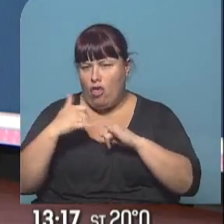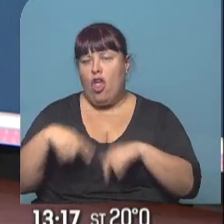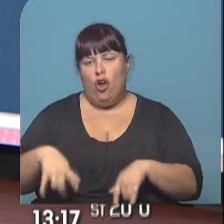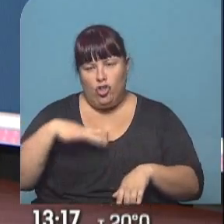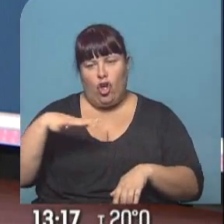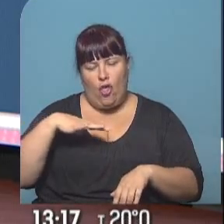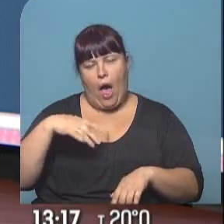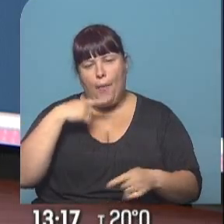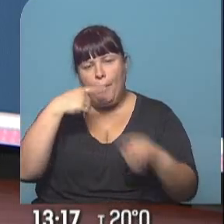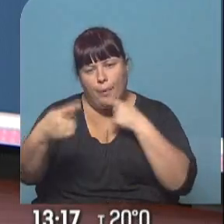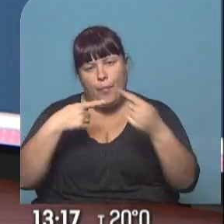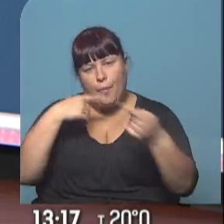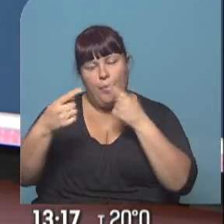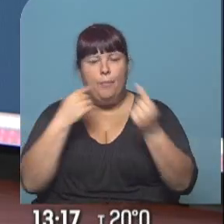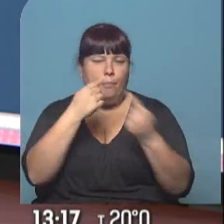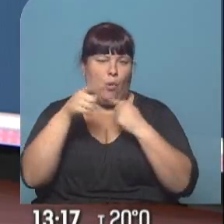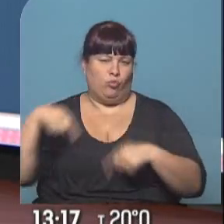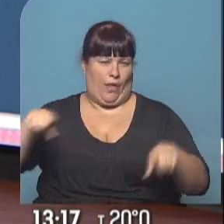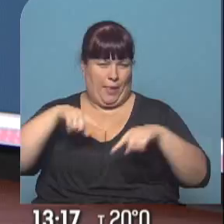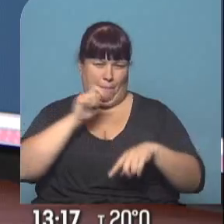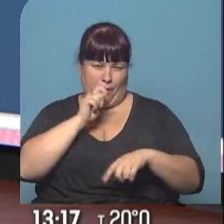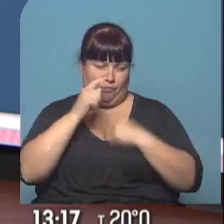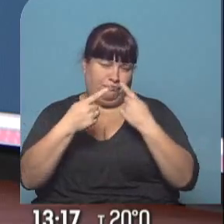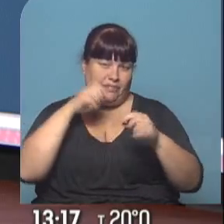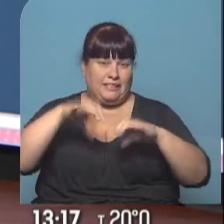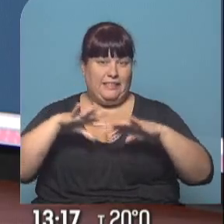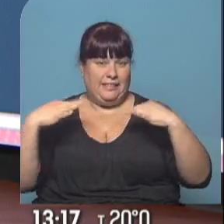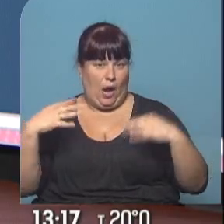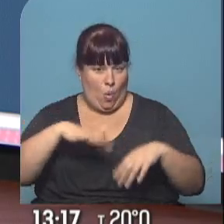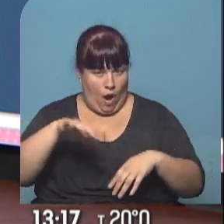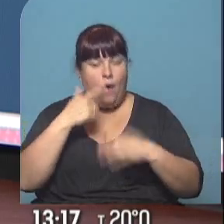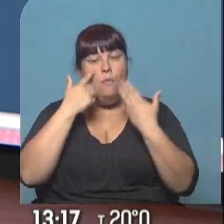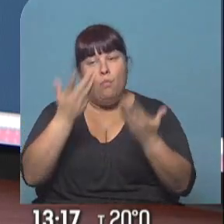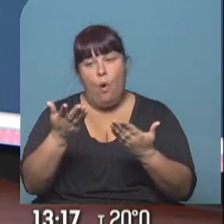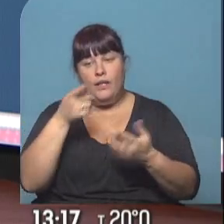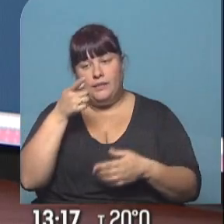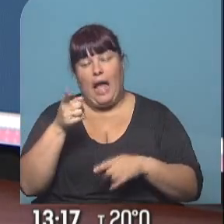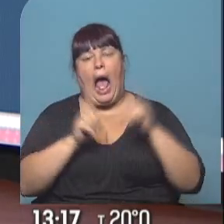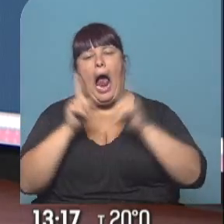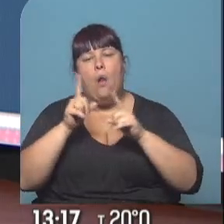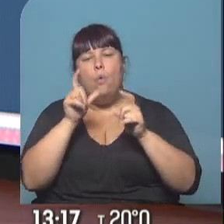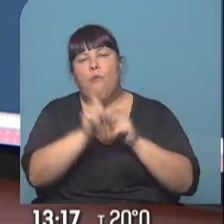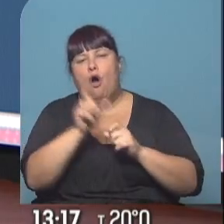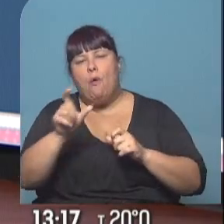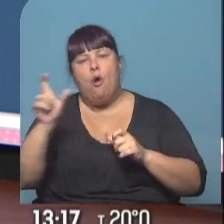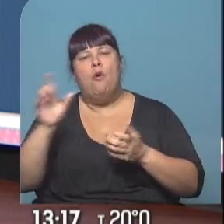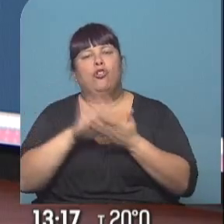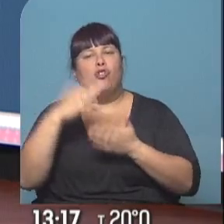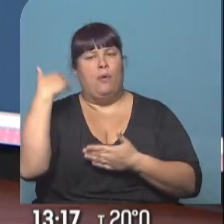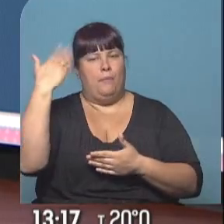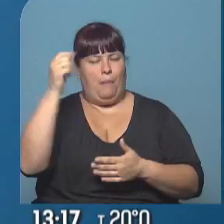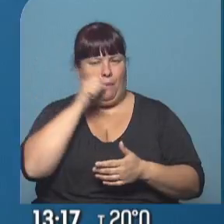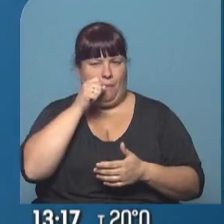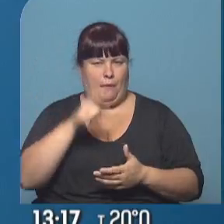continúa respondiendo a las preguntas de los periodistas que se encuentran en el lugar. Compartimos con ustedes algunos de los fragmentos de esta